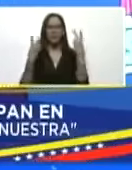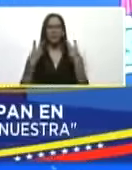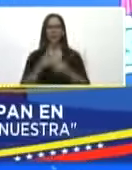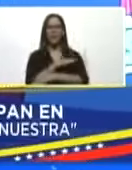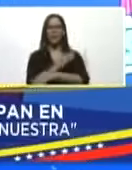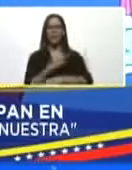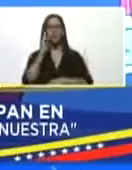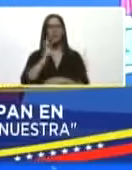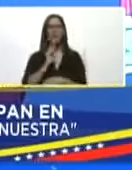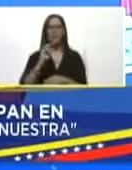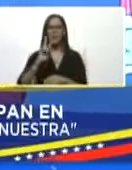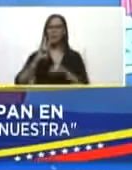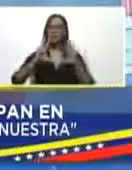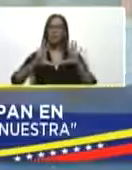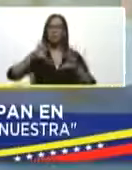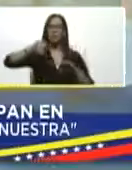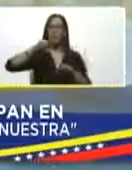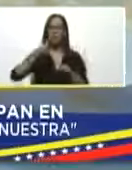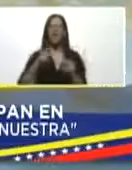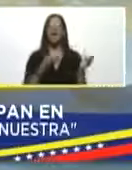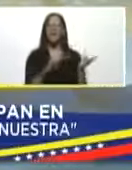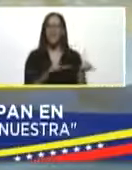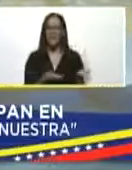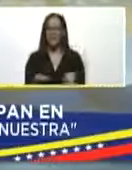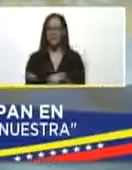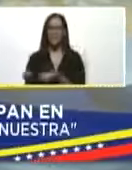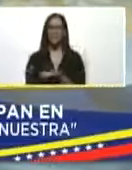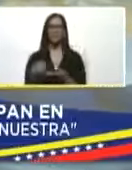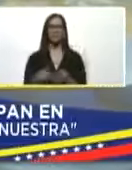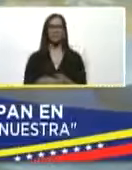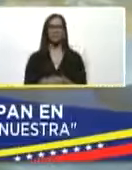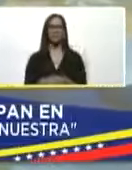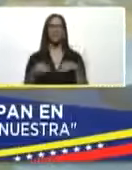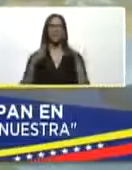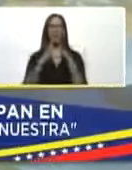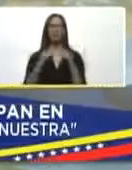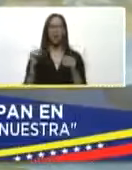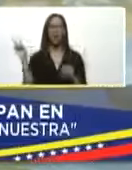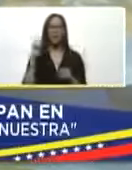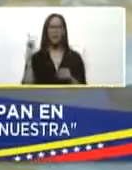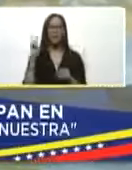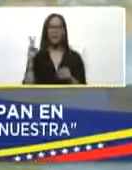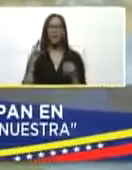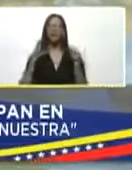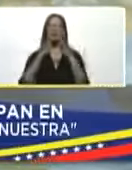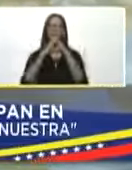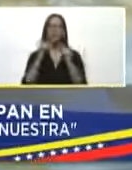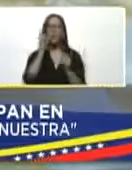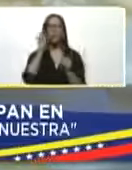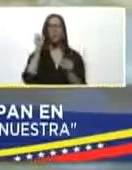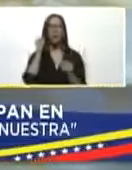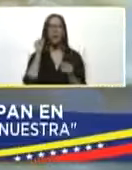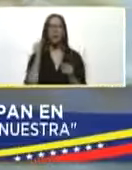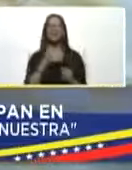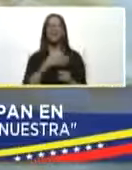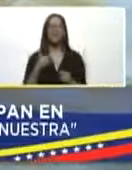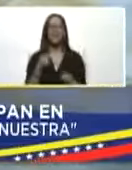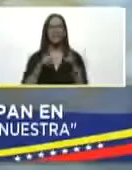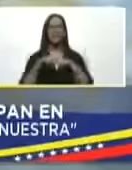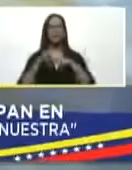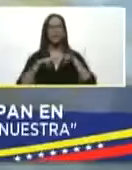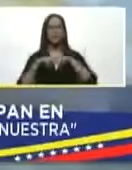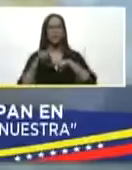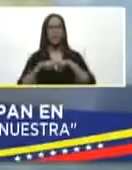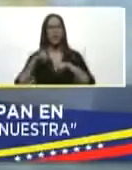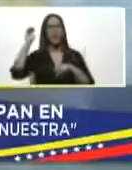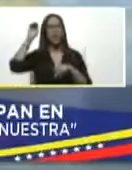de julio. Bienvenidos y bienvenidas todo venezolano, toda venezolana que quiera construir